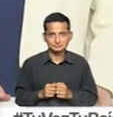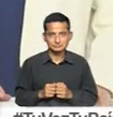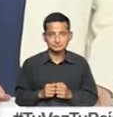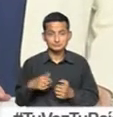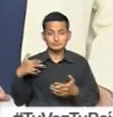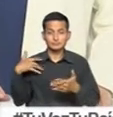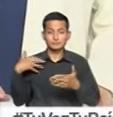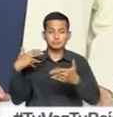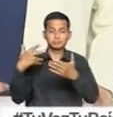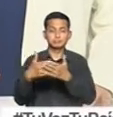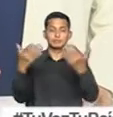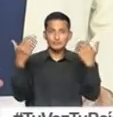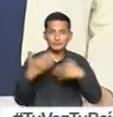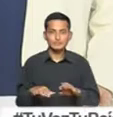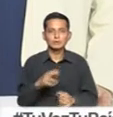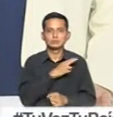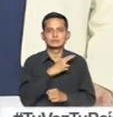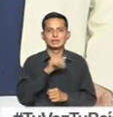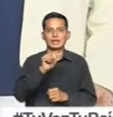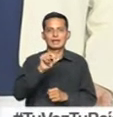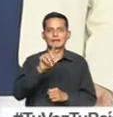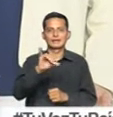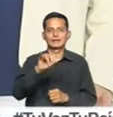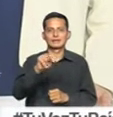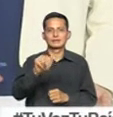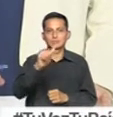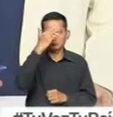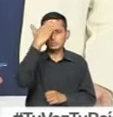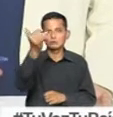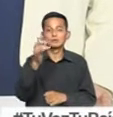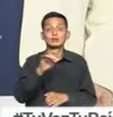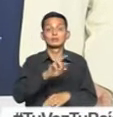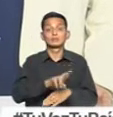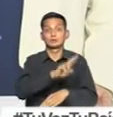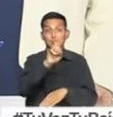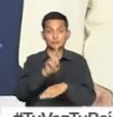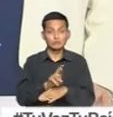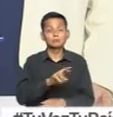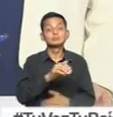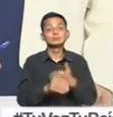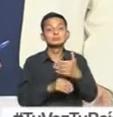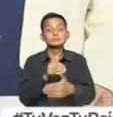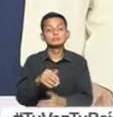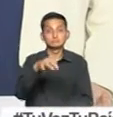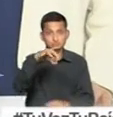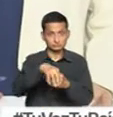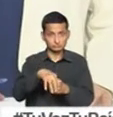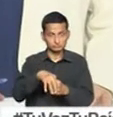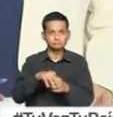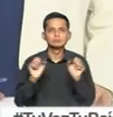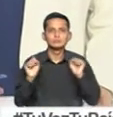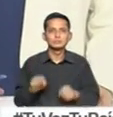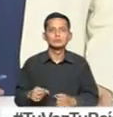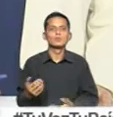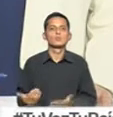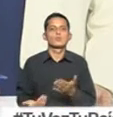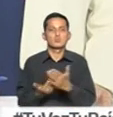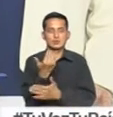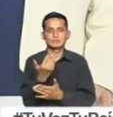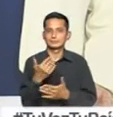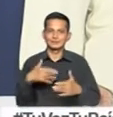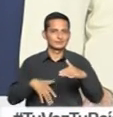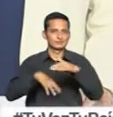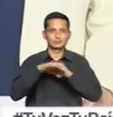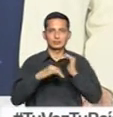Concluyó el plazo que tiene la Universidad Andina para convocar a un proceso de consulta previa para designar a su nuevo